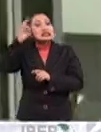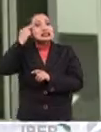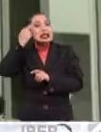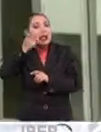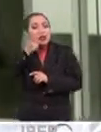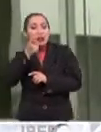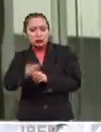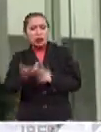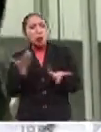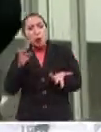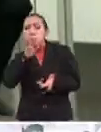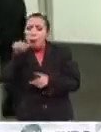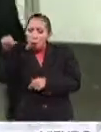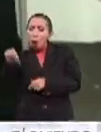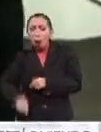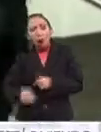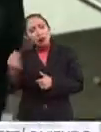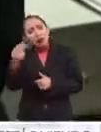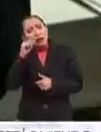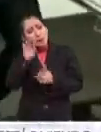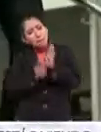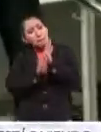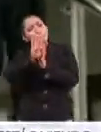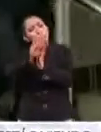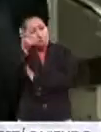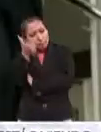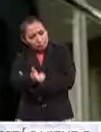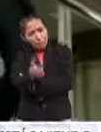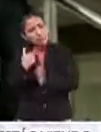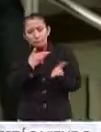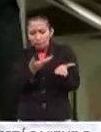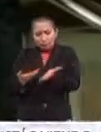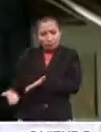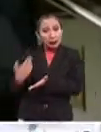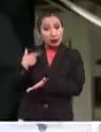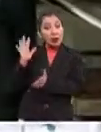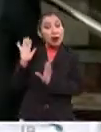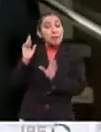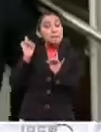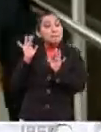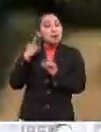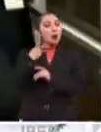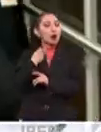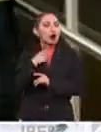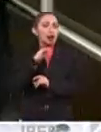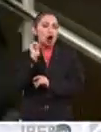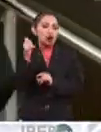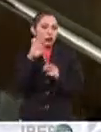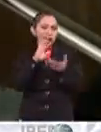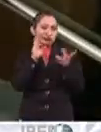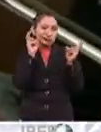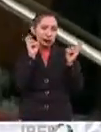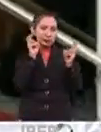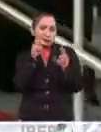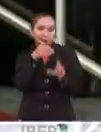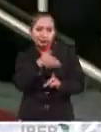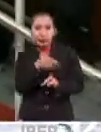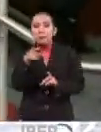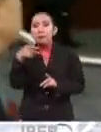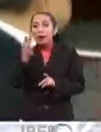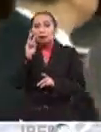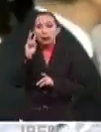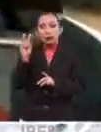ofrecido una respuesta a las necesidades de crecimiento económico. Ahora, las implicaciones políticas pues ya son otras, ¿no? Pero